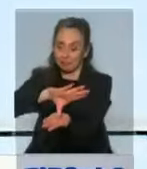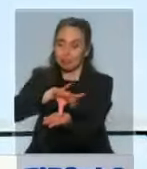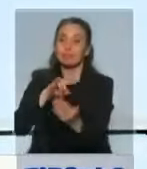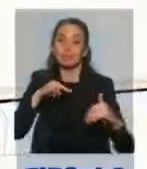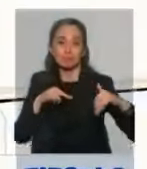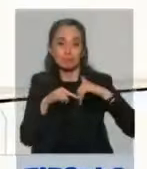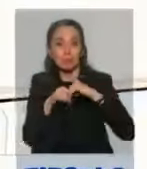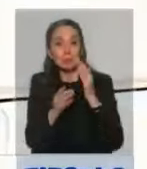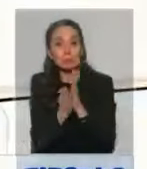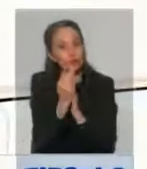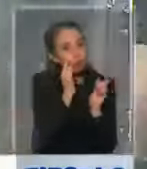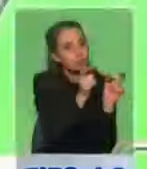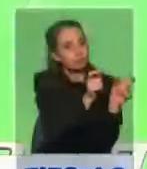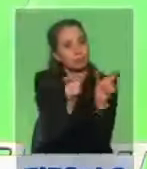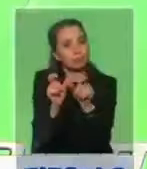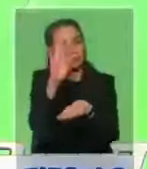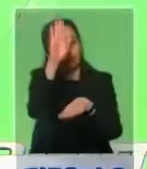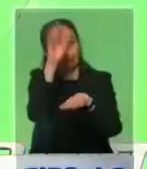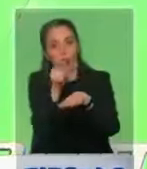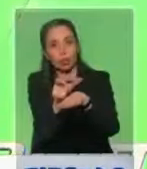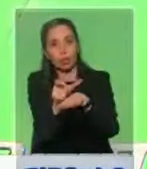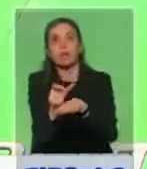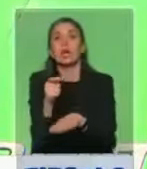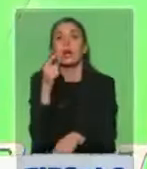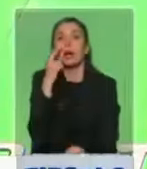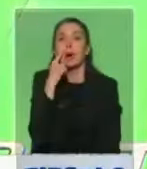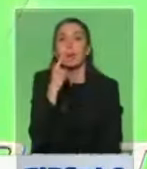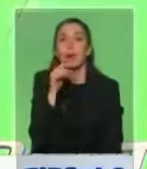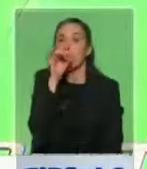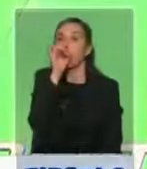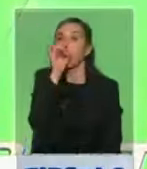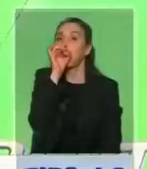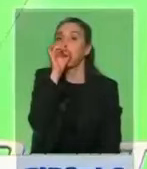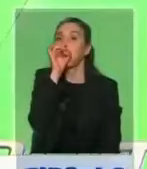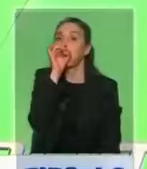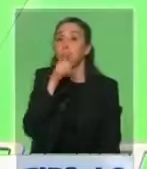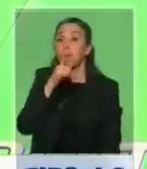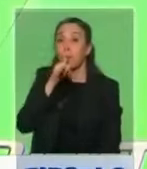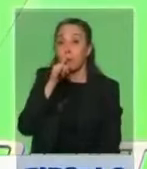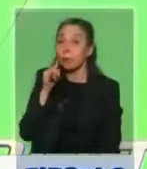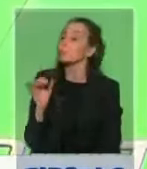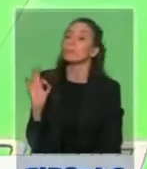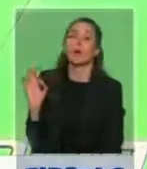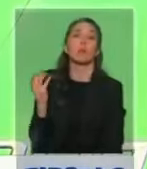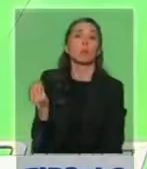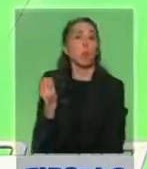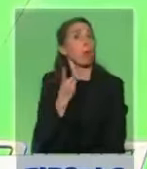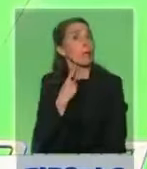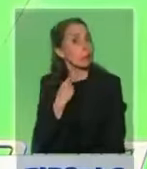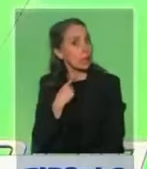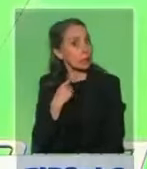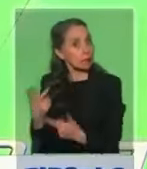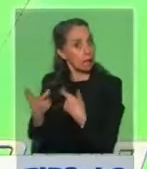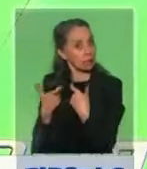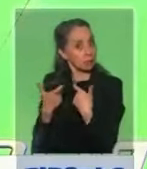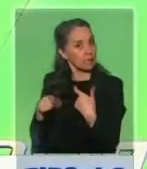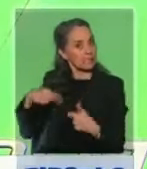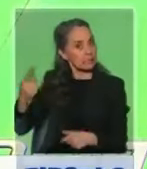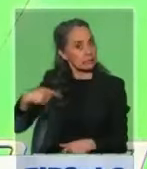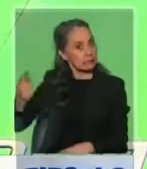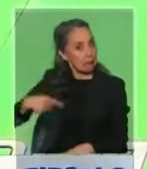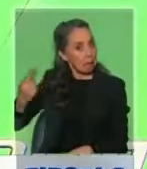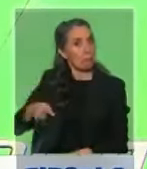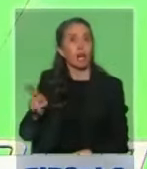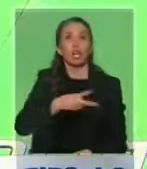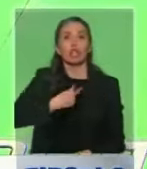comenzaron las fiscalizaciones. Me hicieron la prueba, en la cual encuentro sumamente interesante que sea periódico. Nosotros